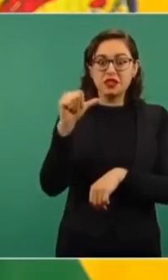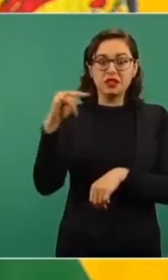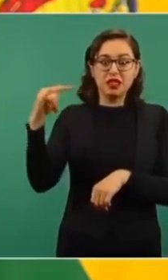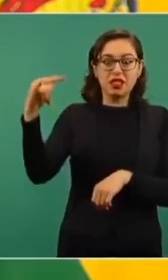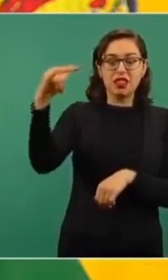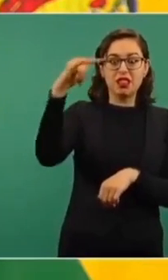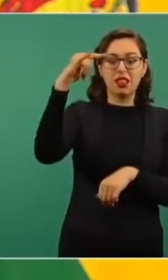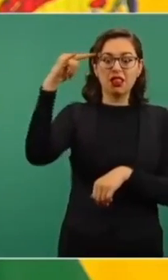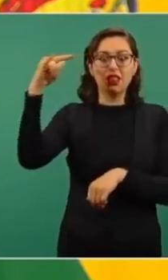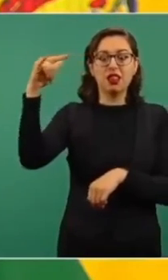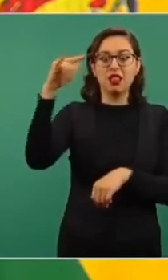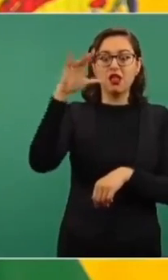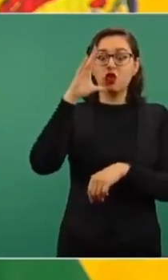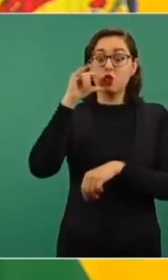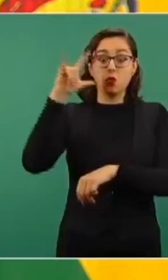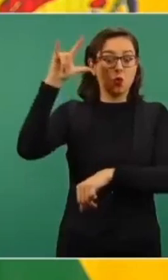previsto.